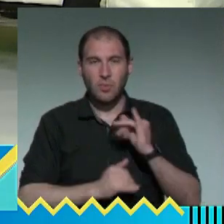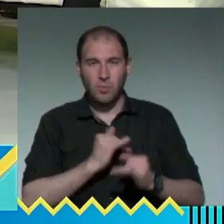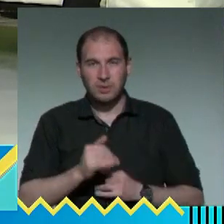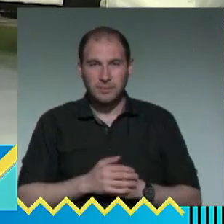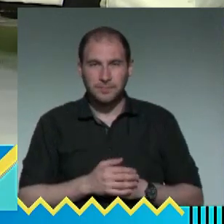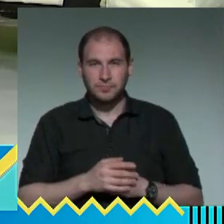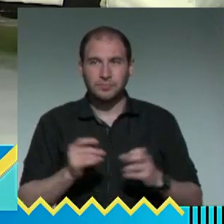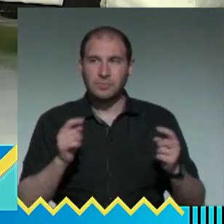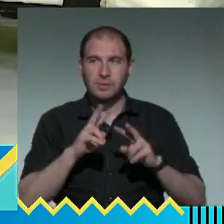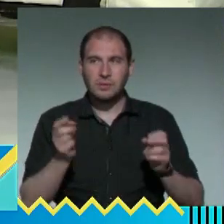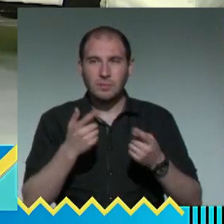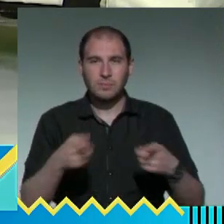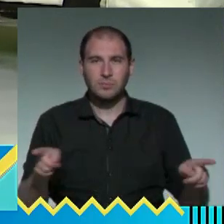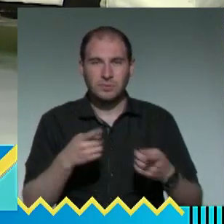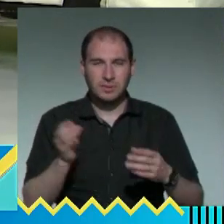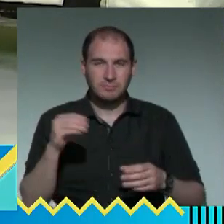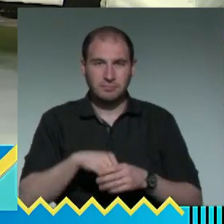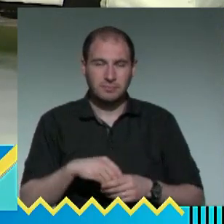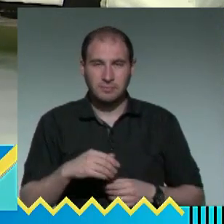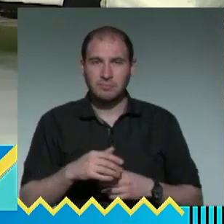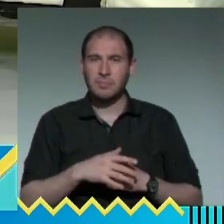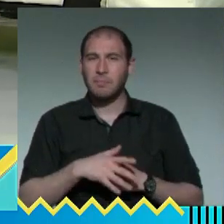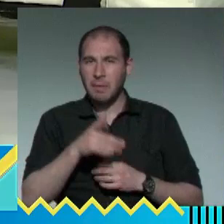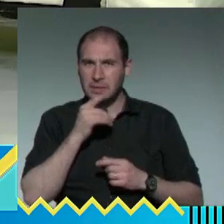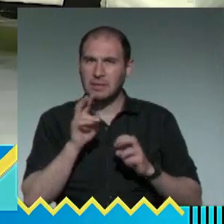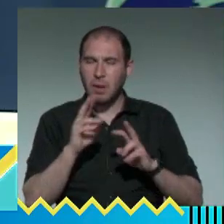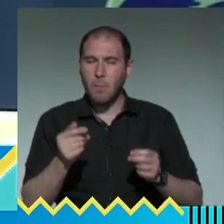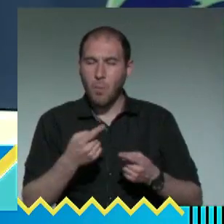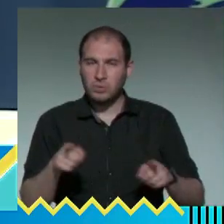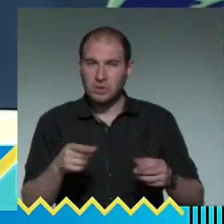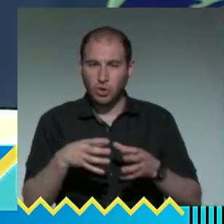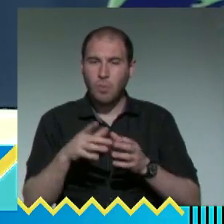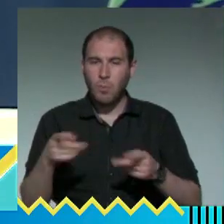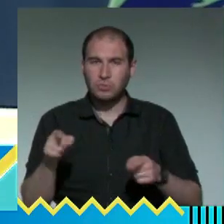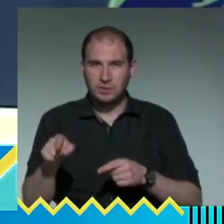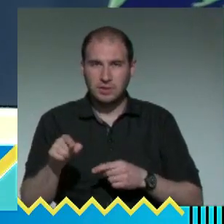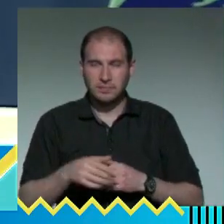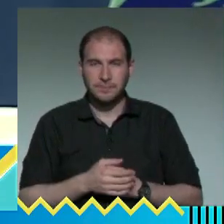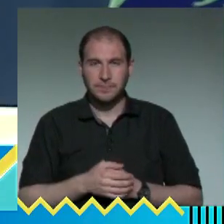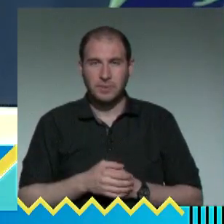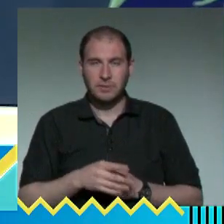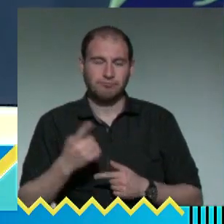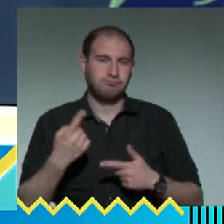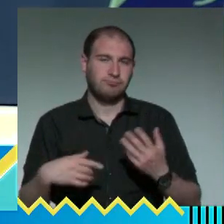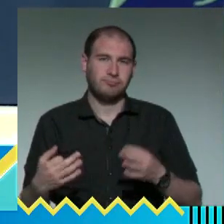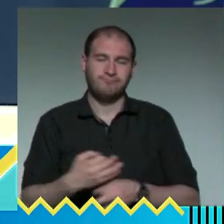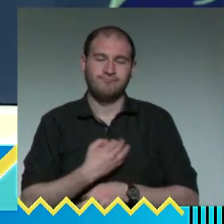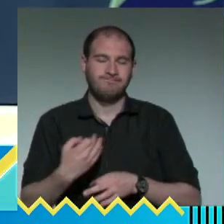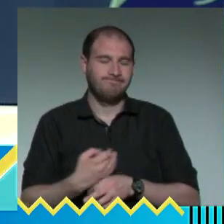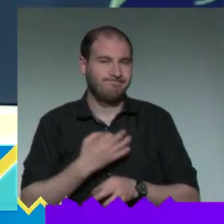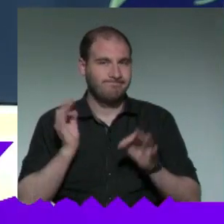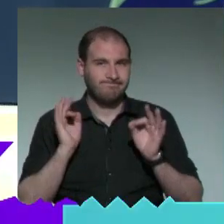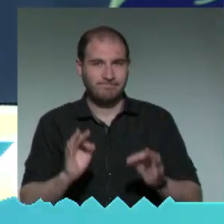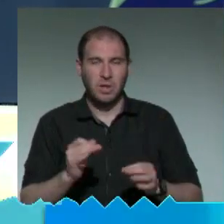haciendo, desde lo musical también? Yo creo que en lo musical Soda le ha enseñado a todos. Hay un